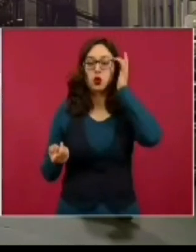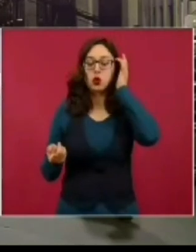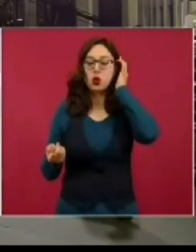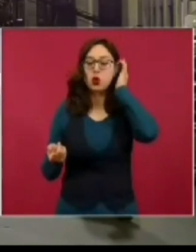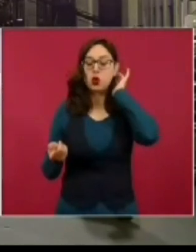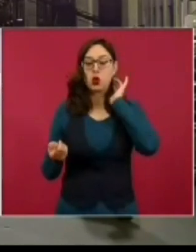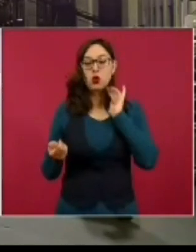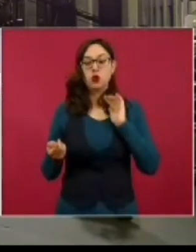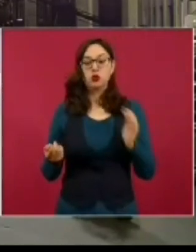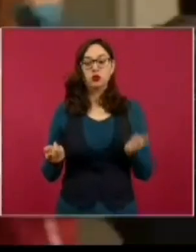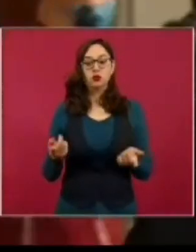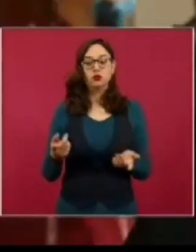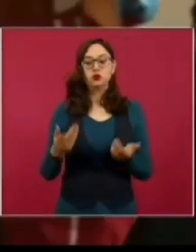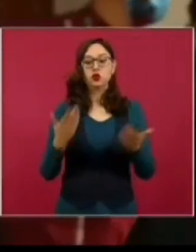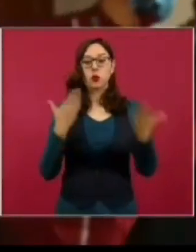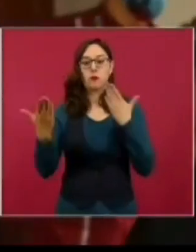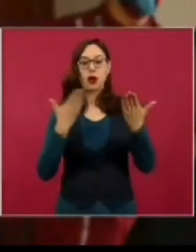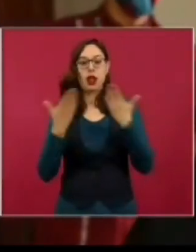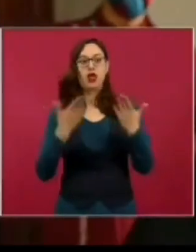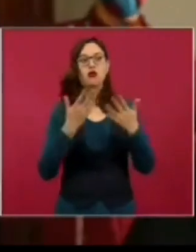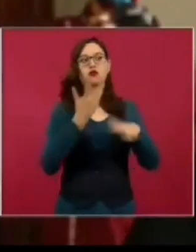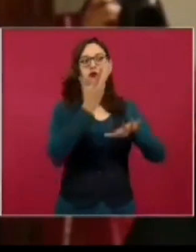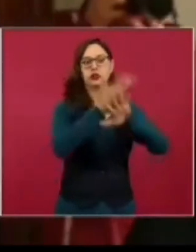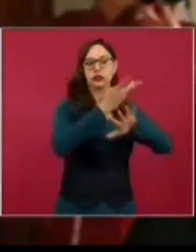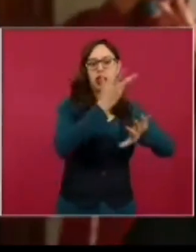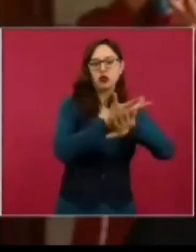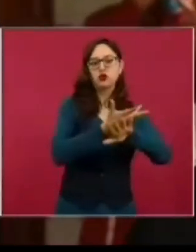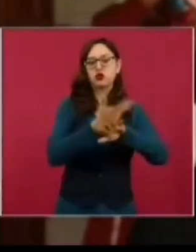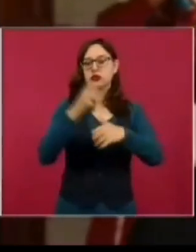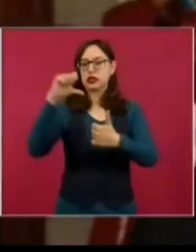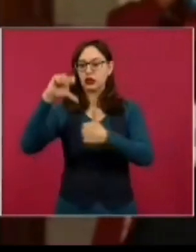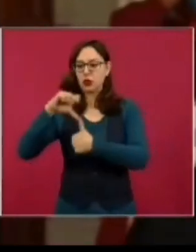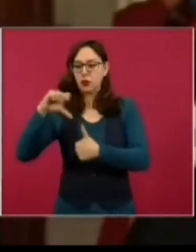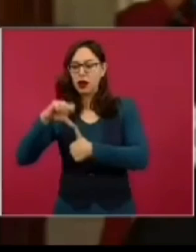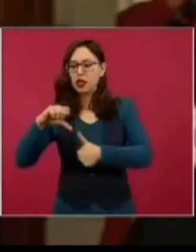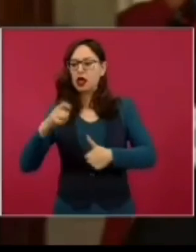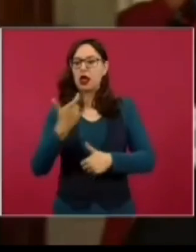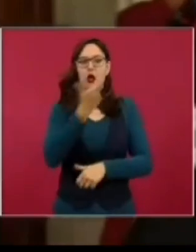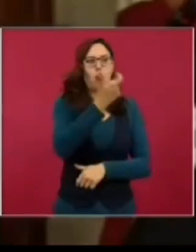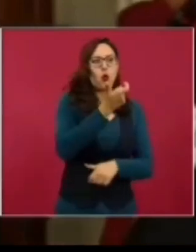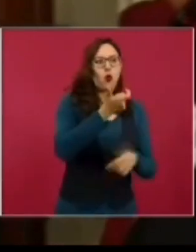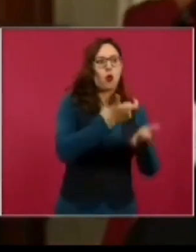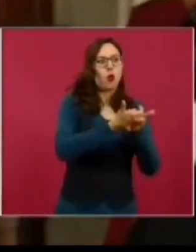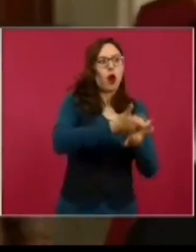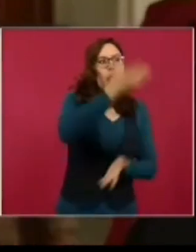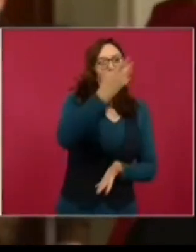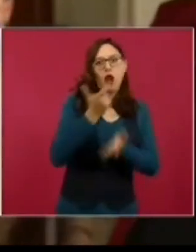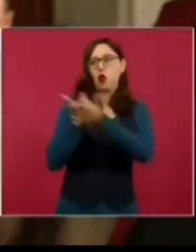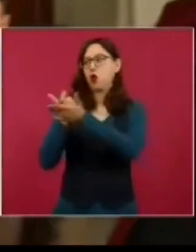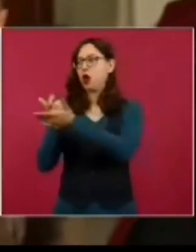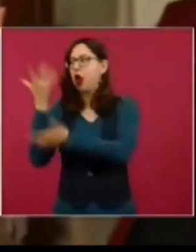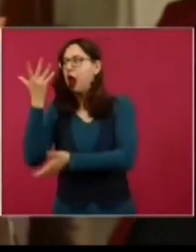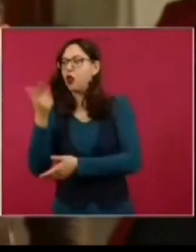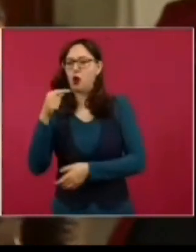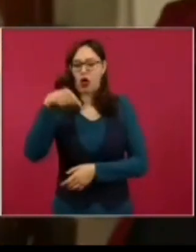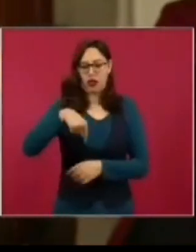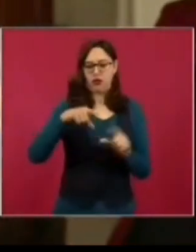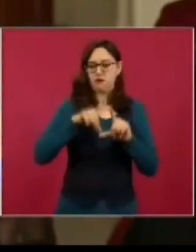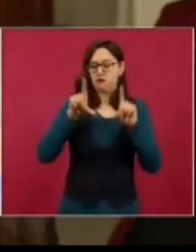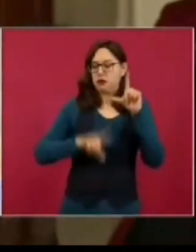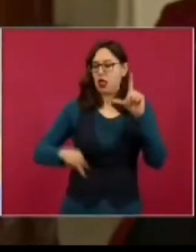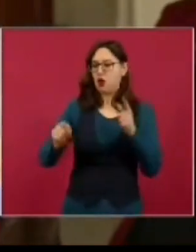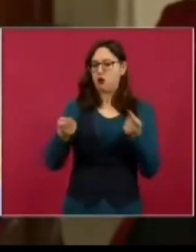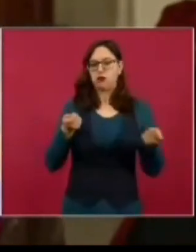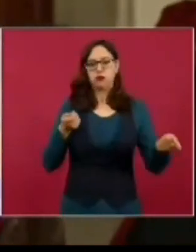de gasolina más bajos que en Estados Unidos, más bajos que en Centroamérica, y bueno, pues creo que es algo que es notorio y además